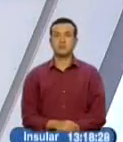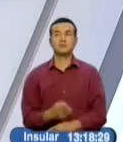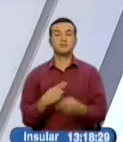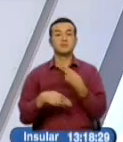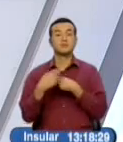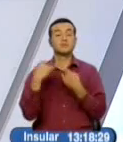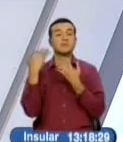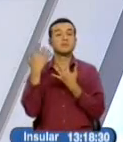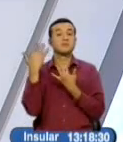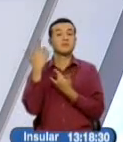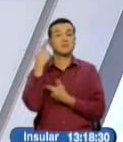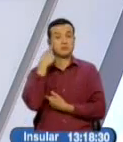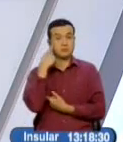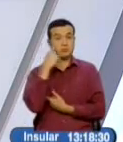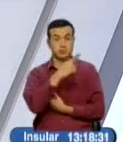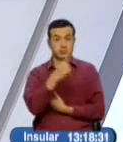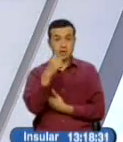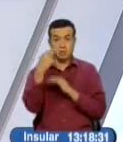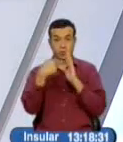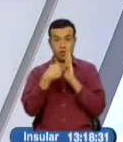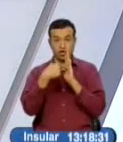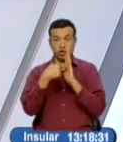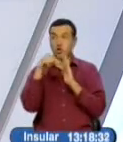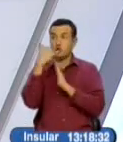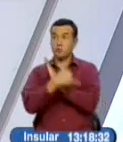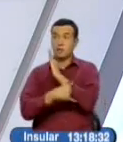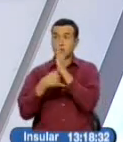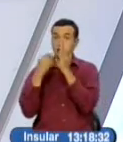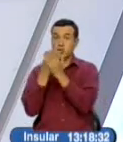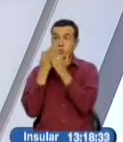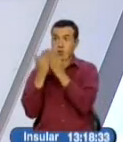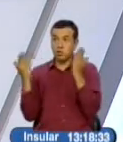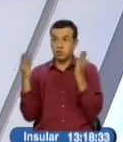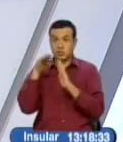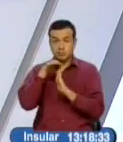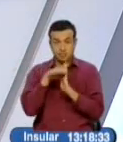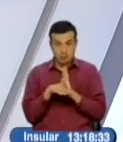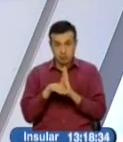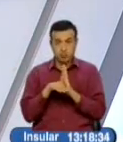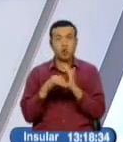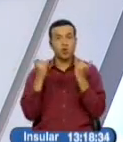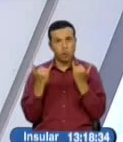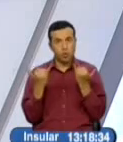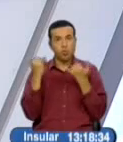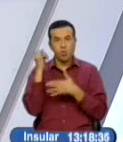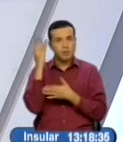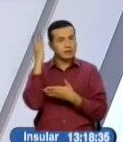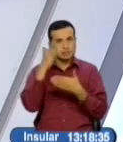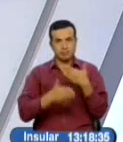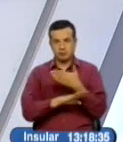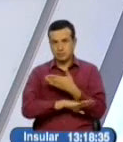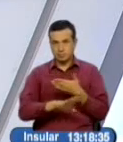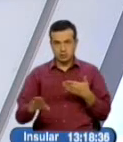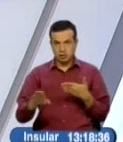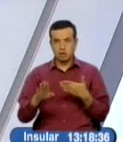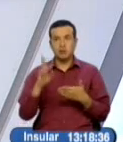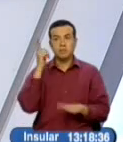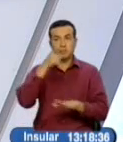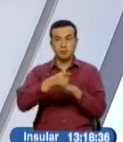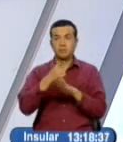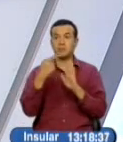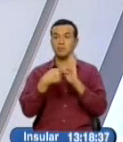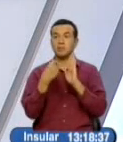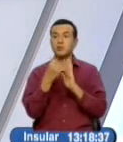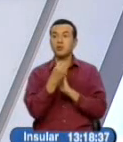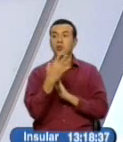Comerciantes esperan que el levantamiento de las salvaguardias reactive sus ventas. Este jueves culminó la medida arancelaria que imponía tasas